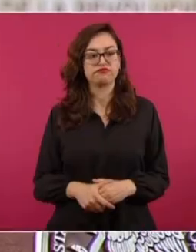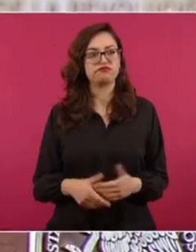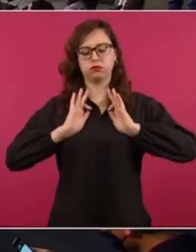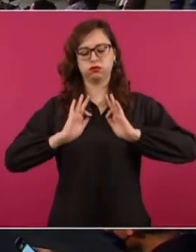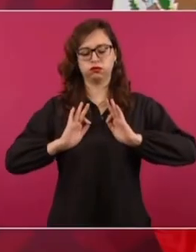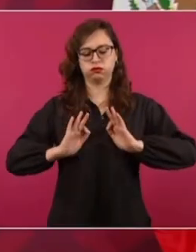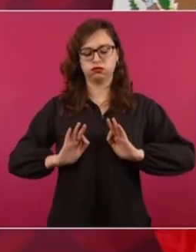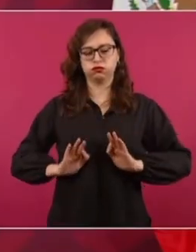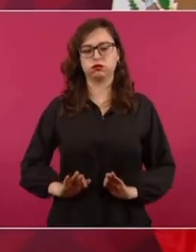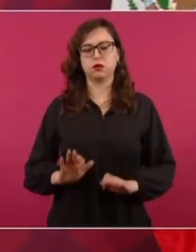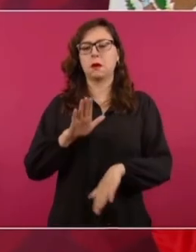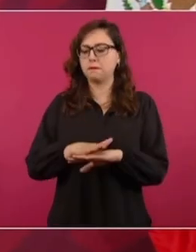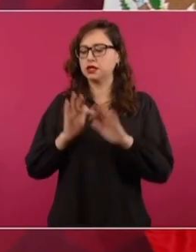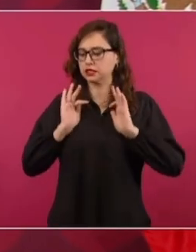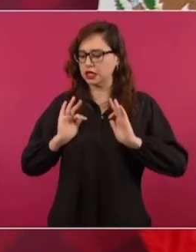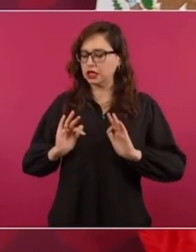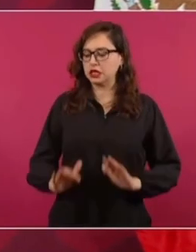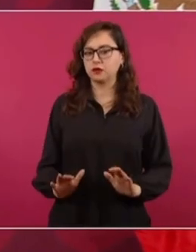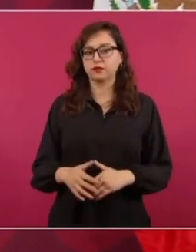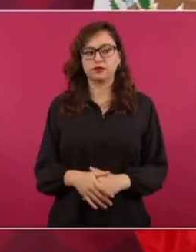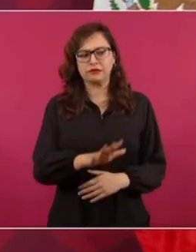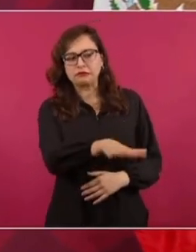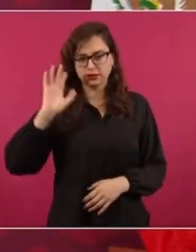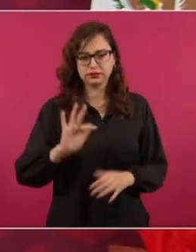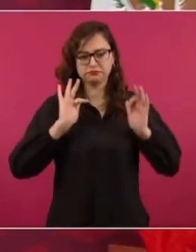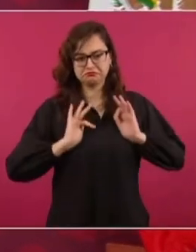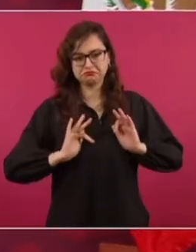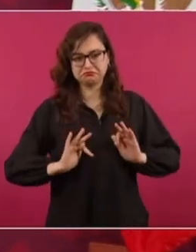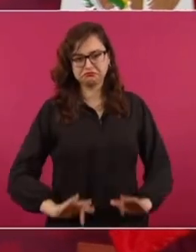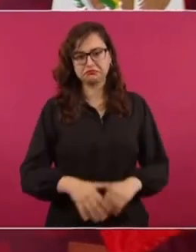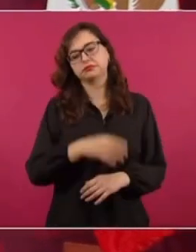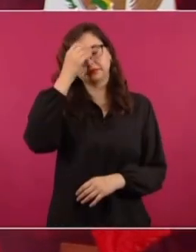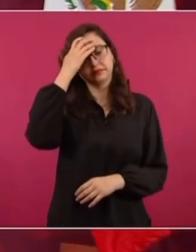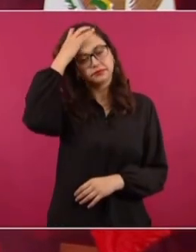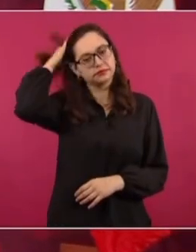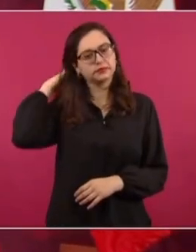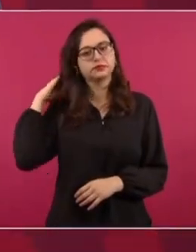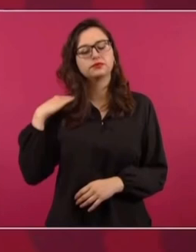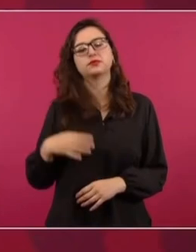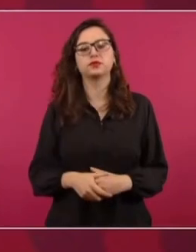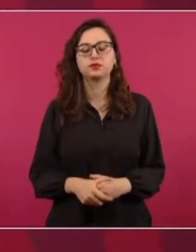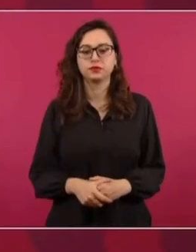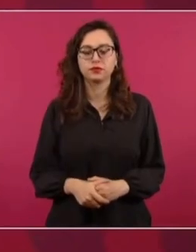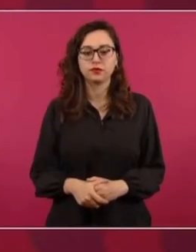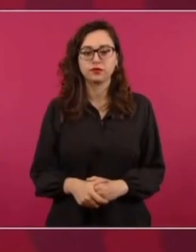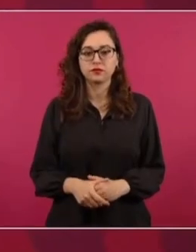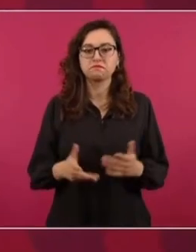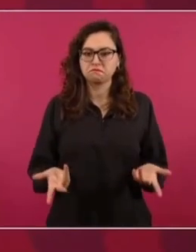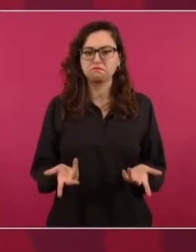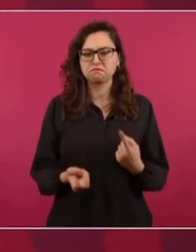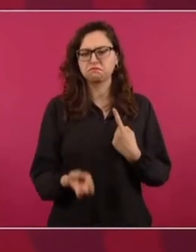bello. Es un consejo: no enojarse, estar serenos. Y puede uno estar recibiendo